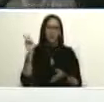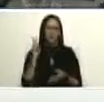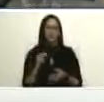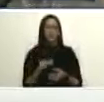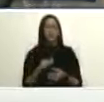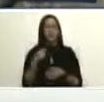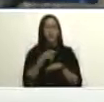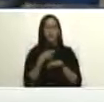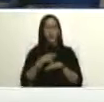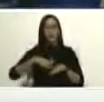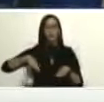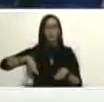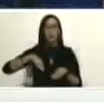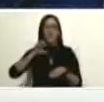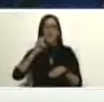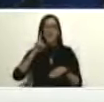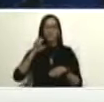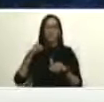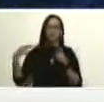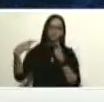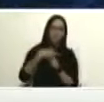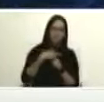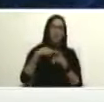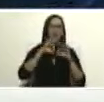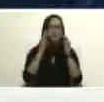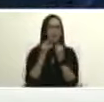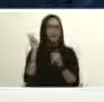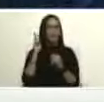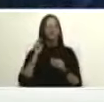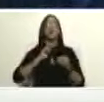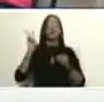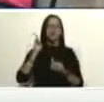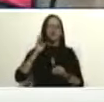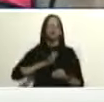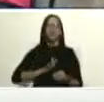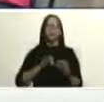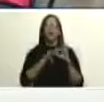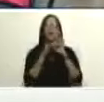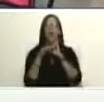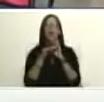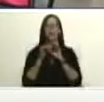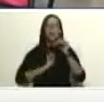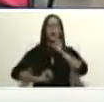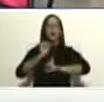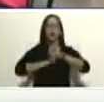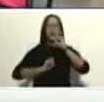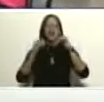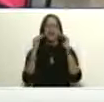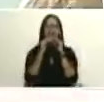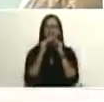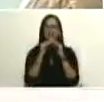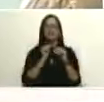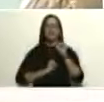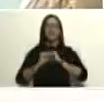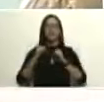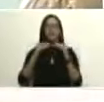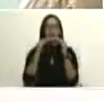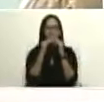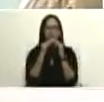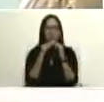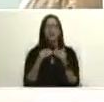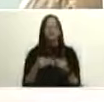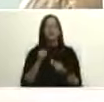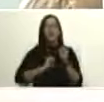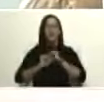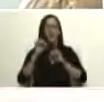El gobierno de Guyana y la ExxonMobil se quiere meter con la familia venezolana y los venezolanos nos estamos uniendo para defender la casa, para defender el hogar, para defender